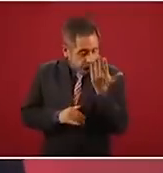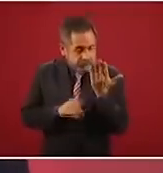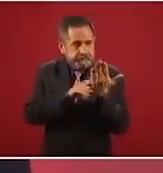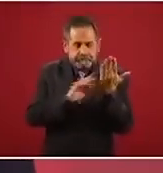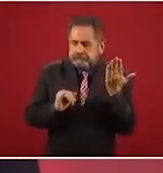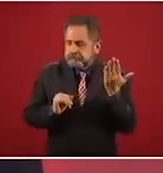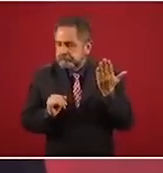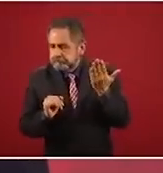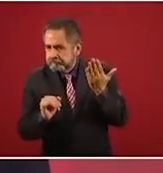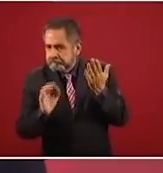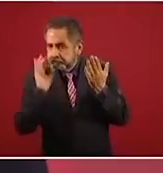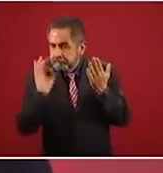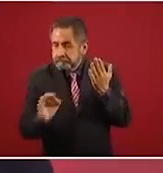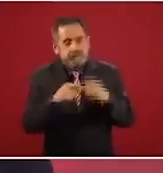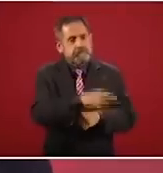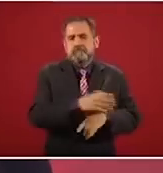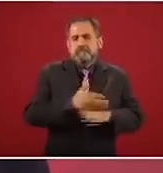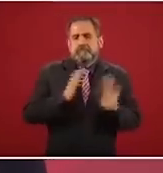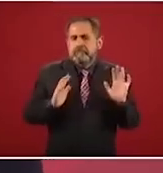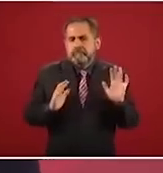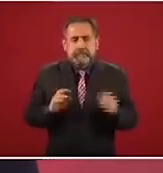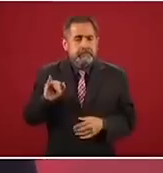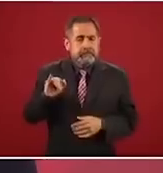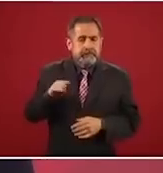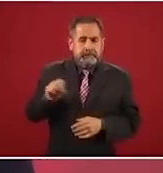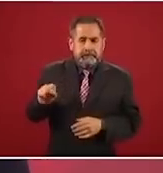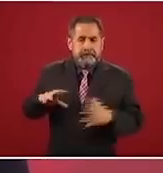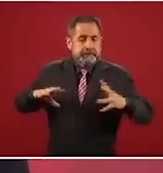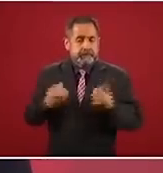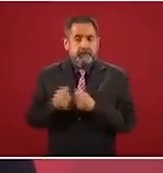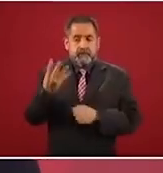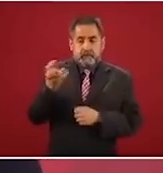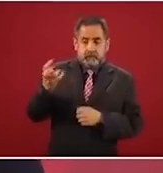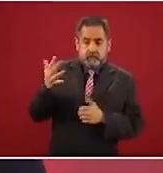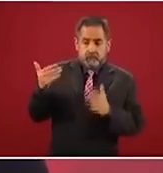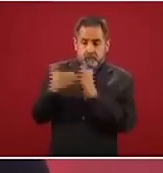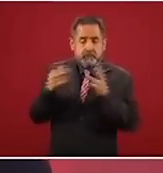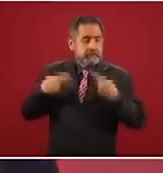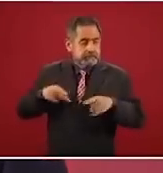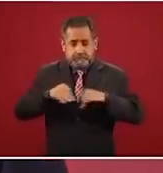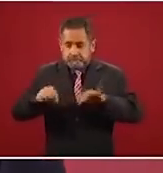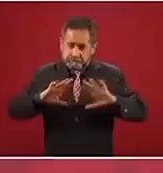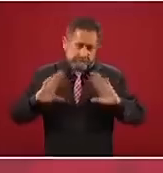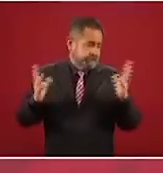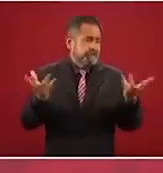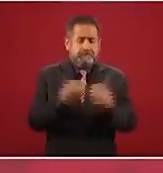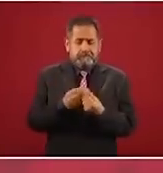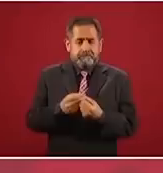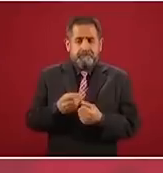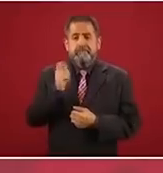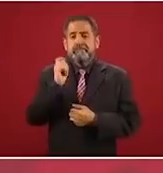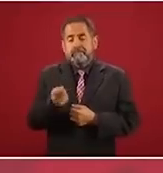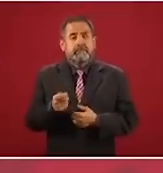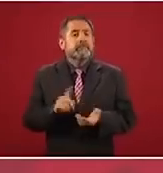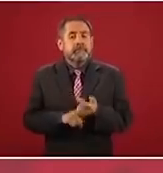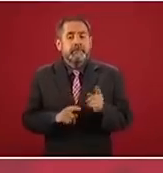Y nosotros insistimos algo siempre en el Seguro Social, con los 450 mil trabajadores que hay. En los